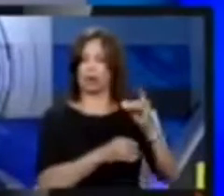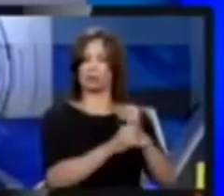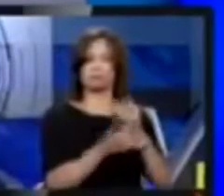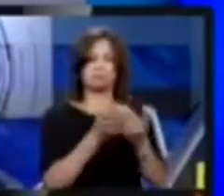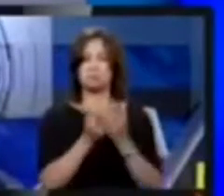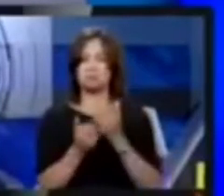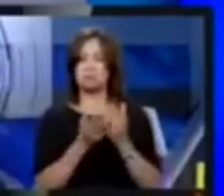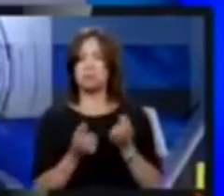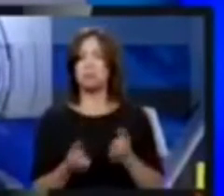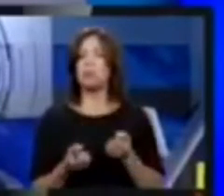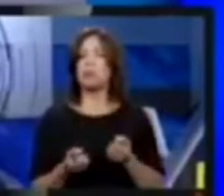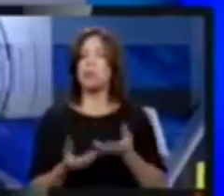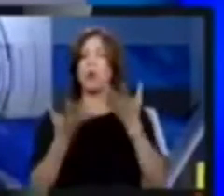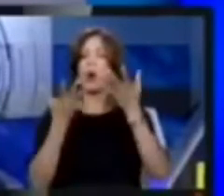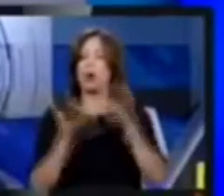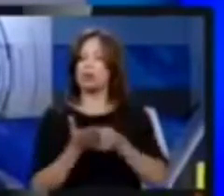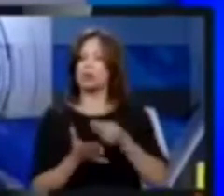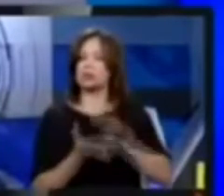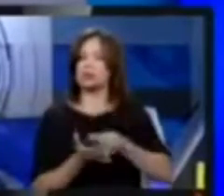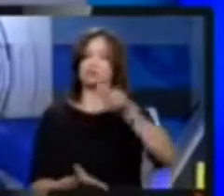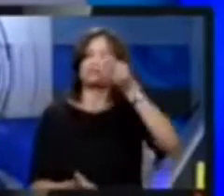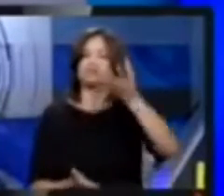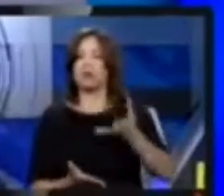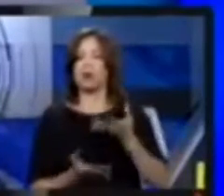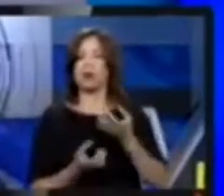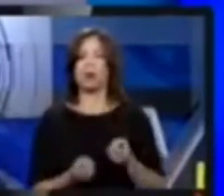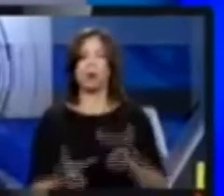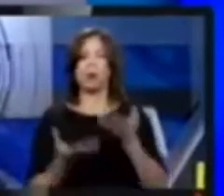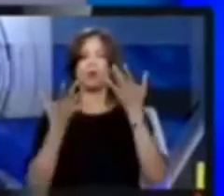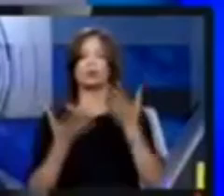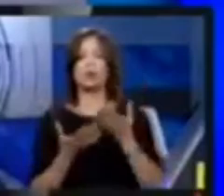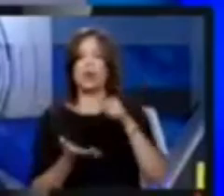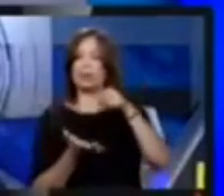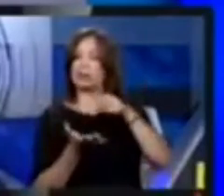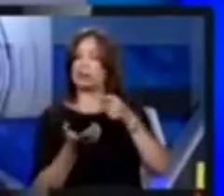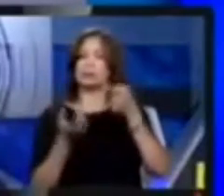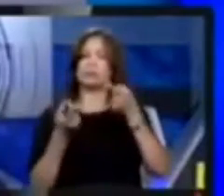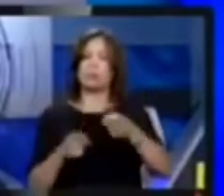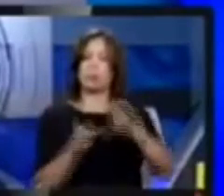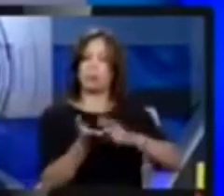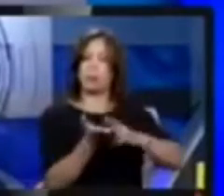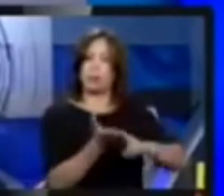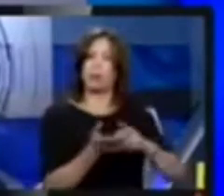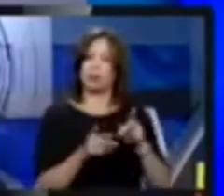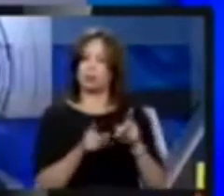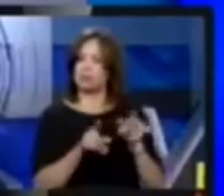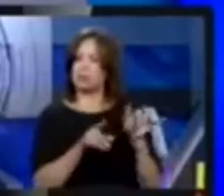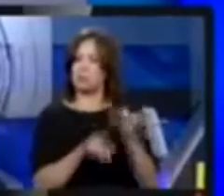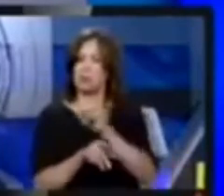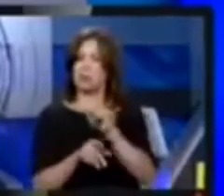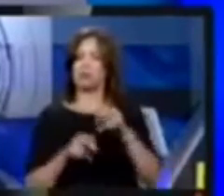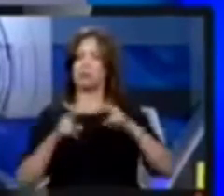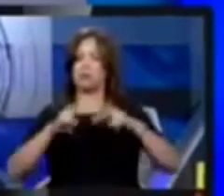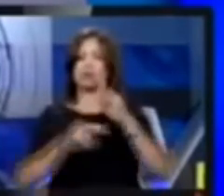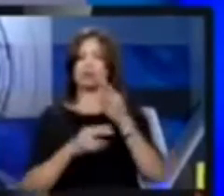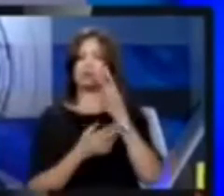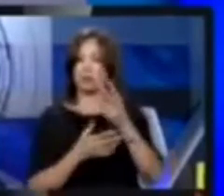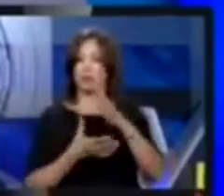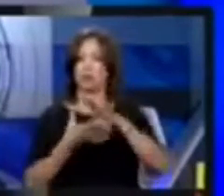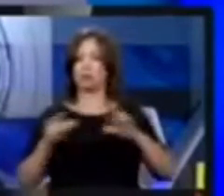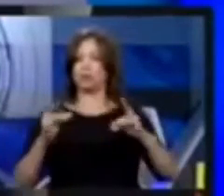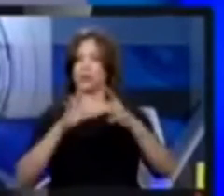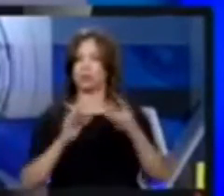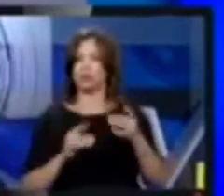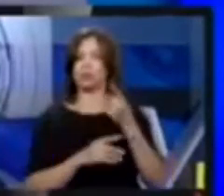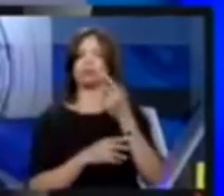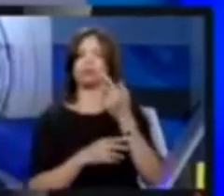sin importar cuán altos fueran sus montos o cuántos adendas aprobarían para una misma obra. Veamos la siguiente